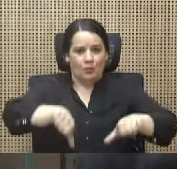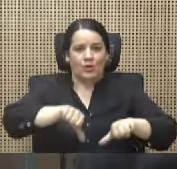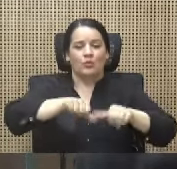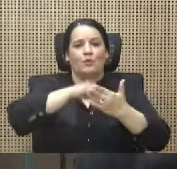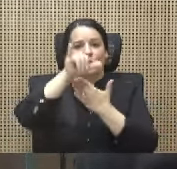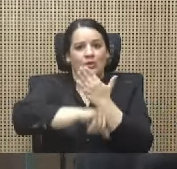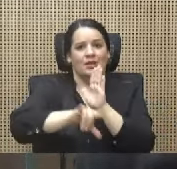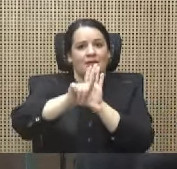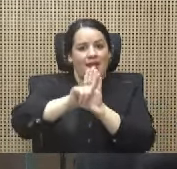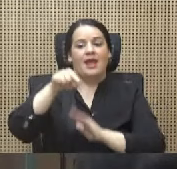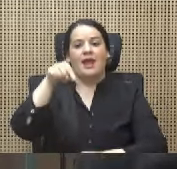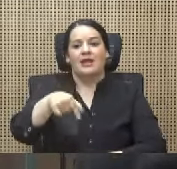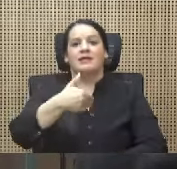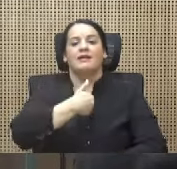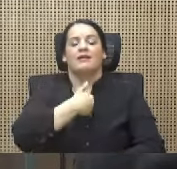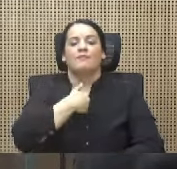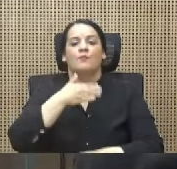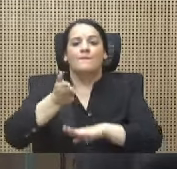Aquí hay